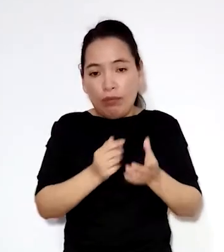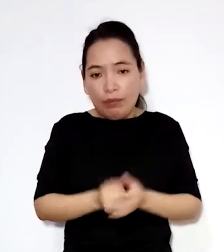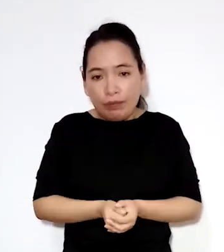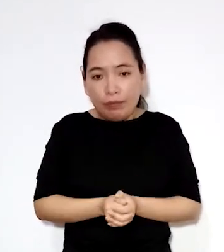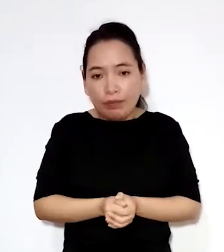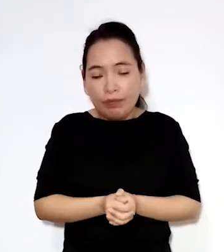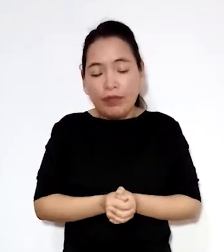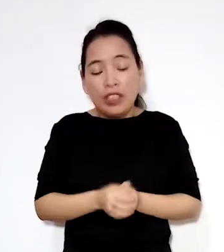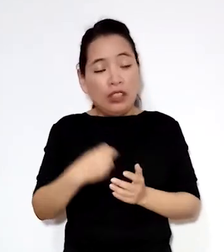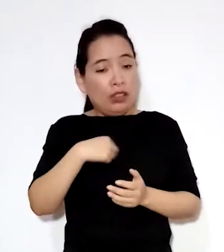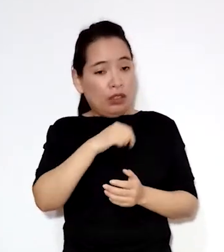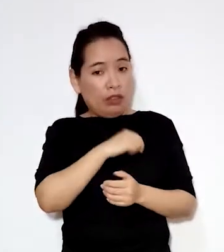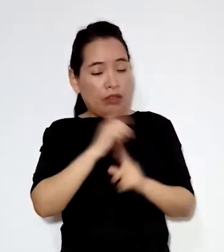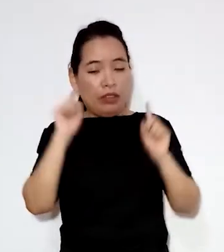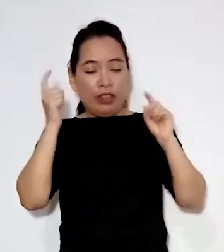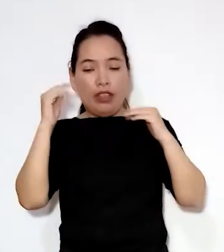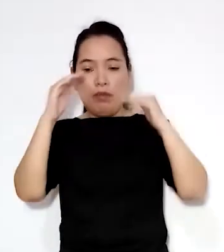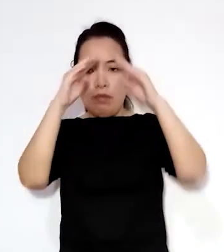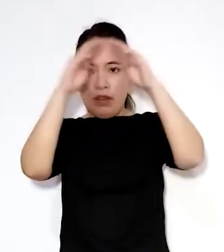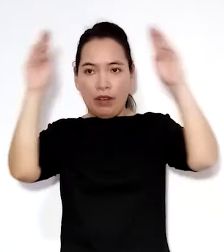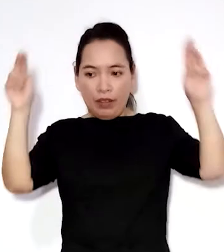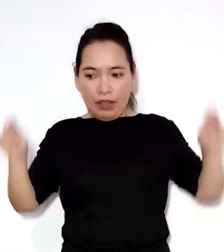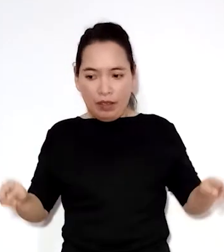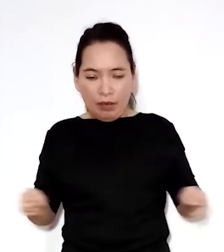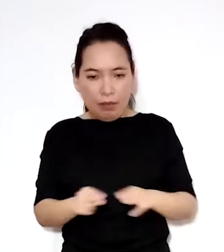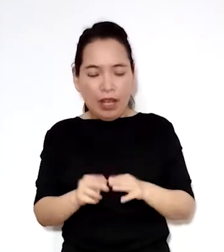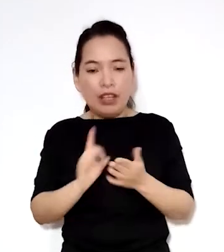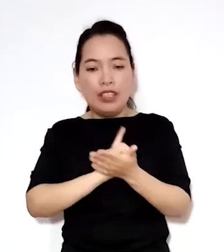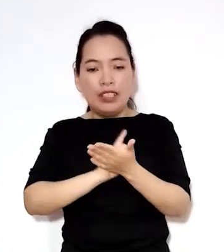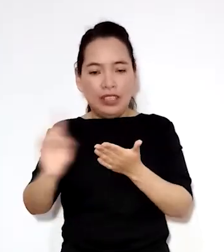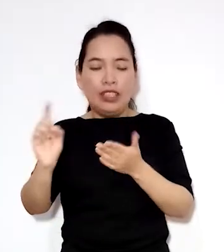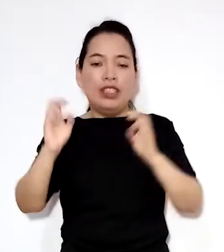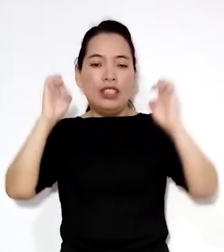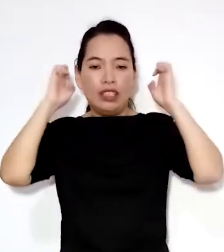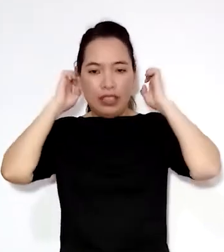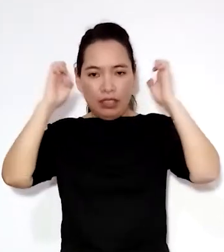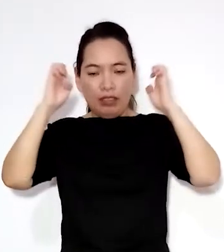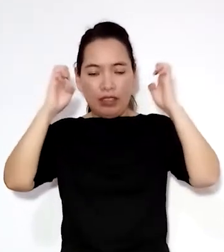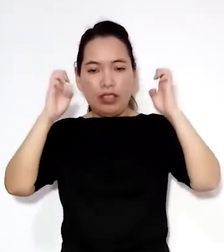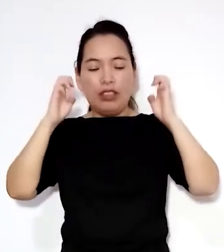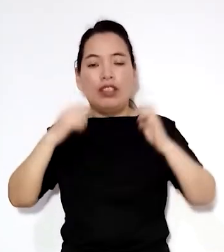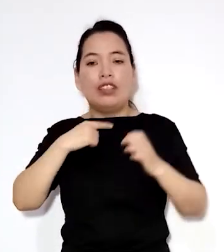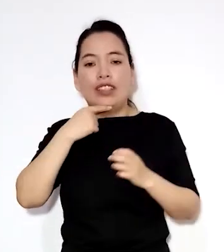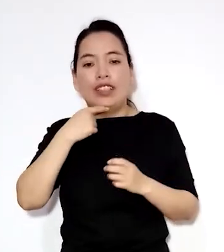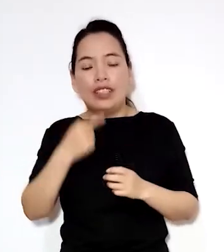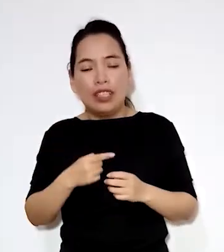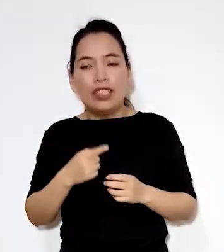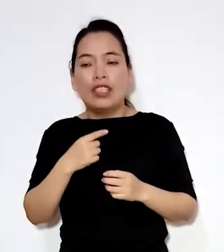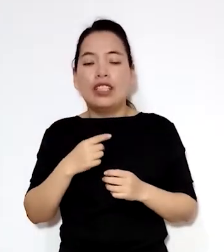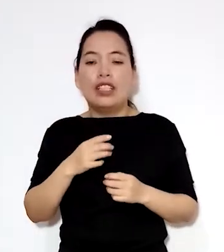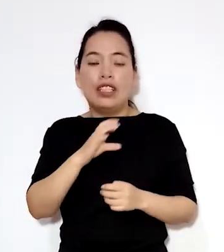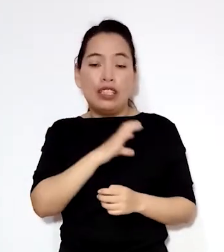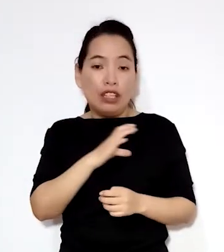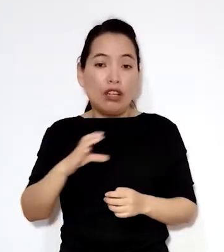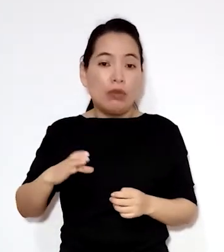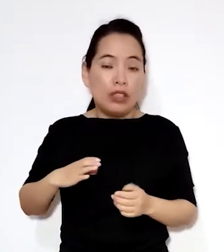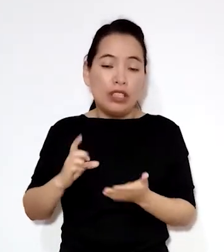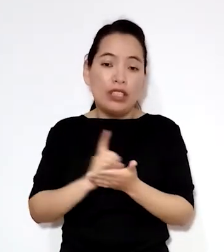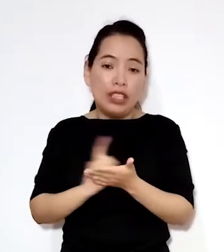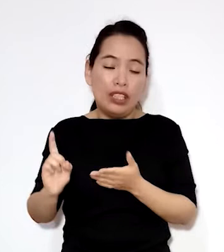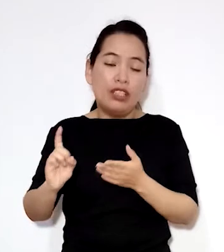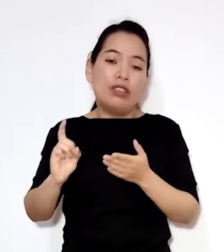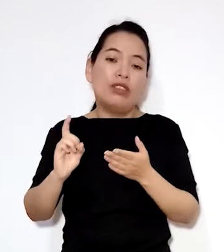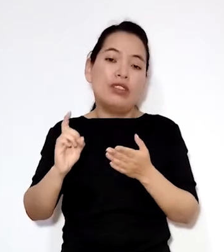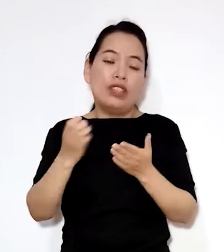políticas. Evidentemente, amparados dentro de los parámetros del derecho a la educación que se establecen